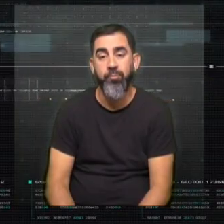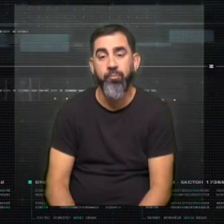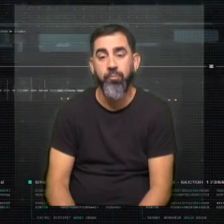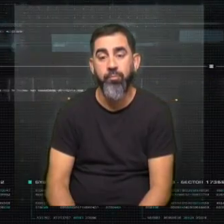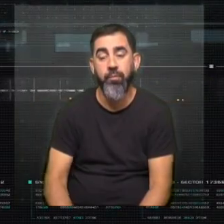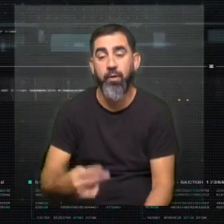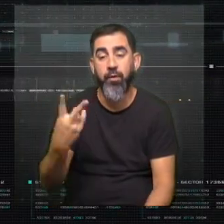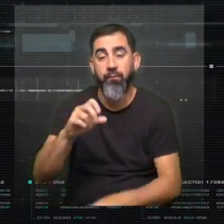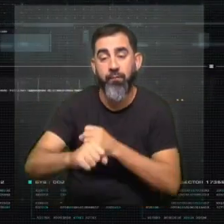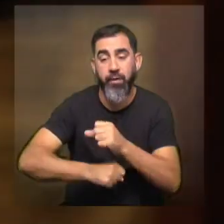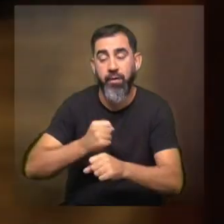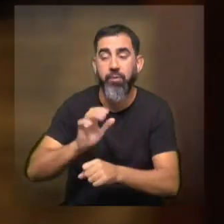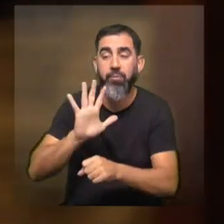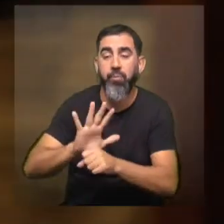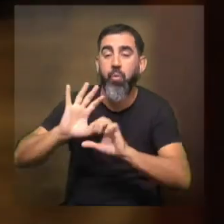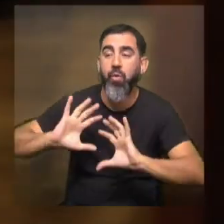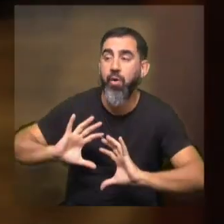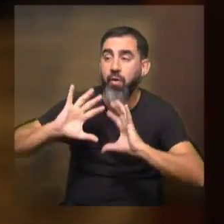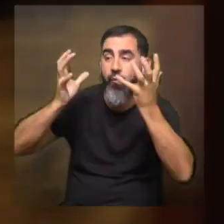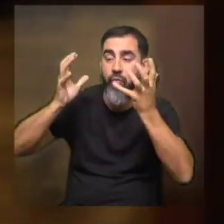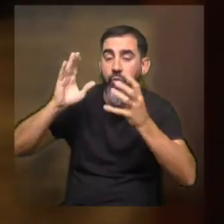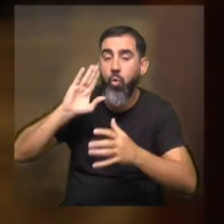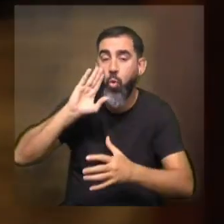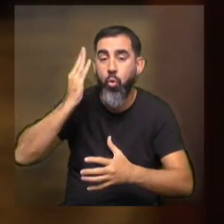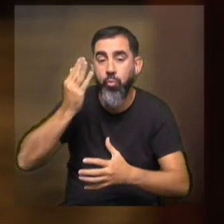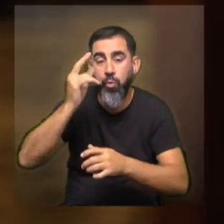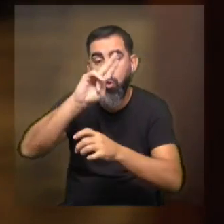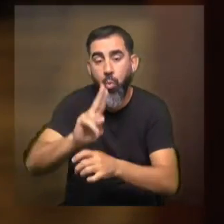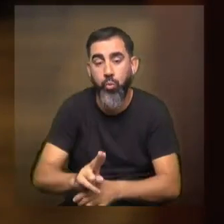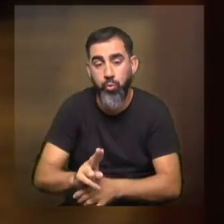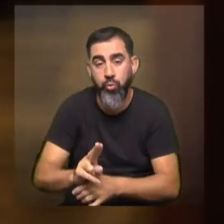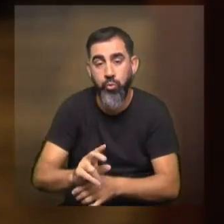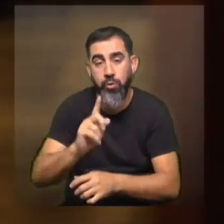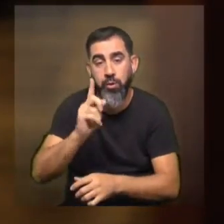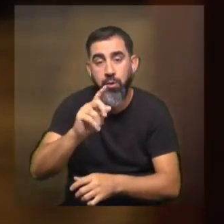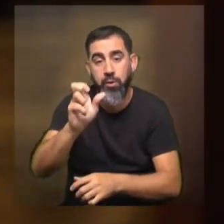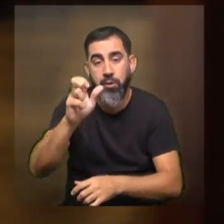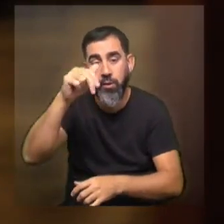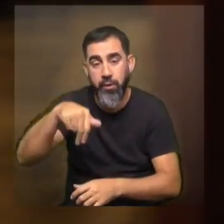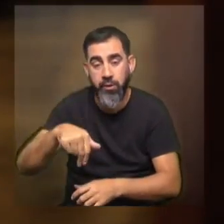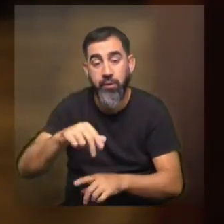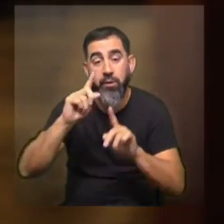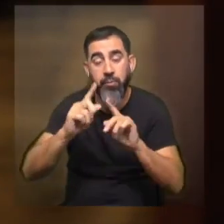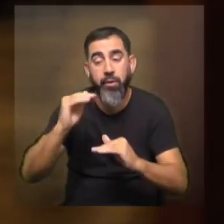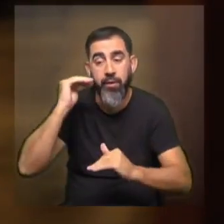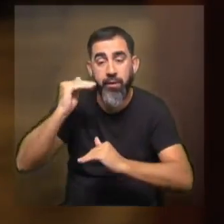Estos 20 años han sido una revolución en el conocimiento y uso de la genética por parte del desarrollo